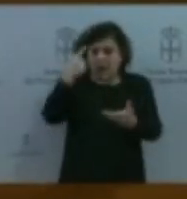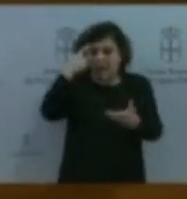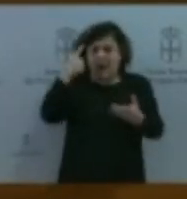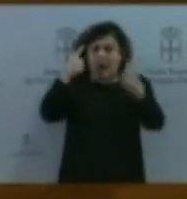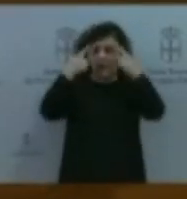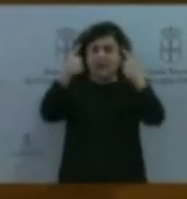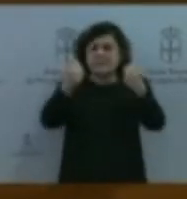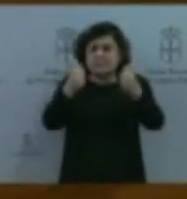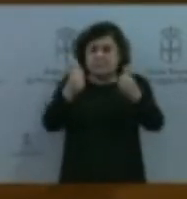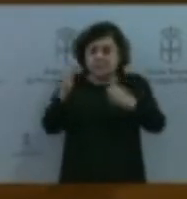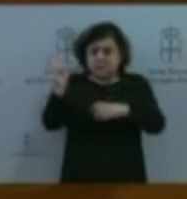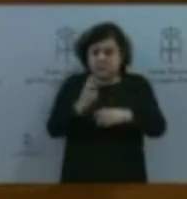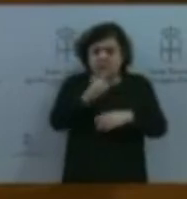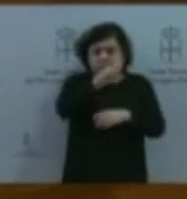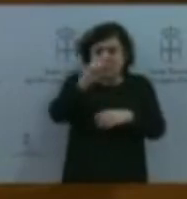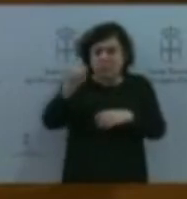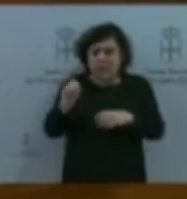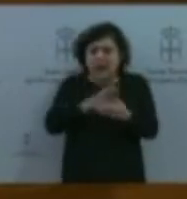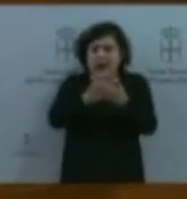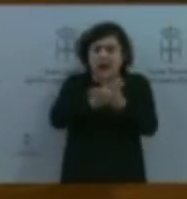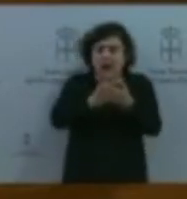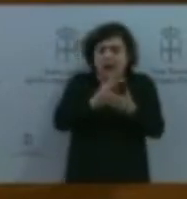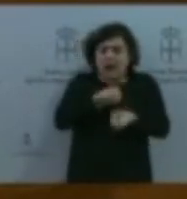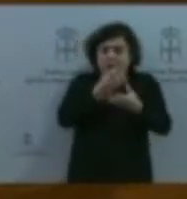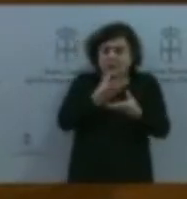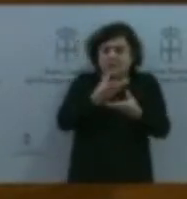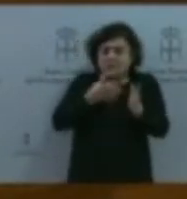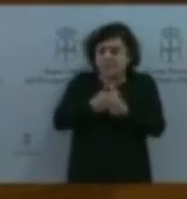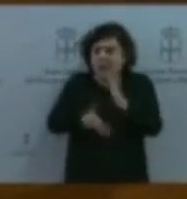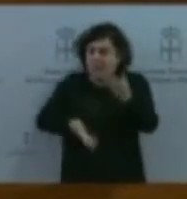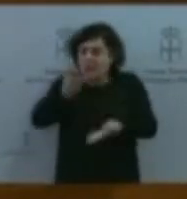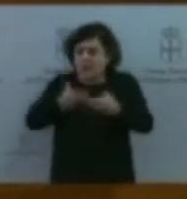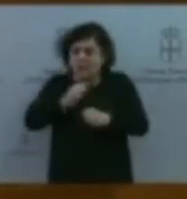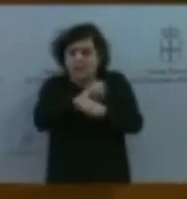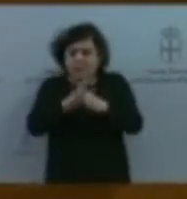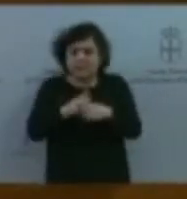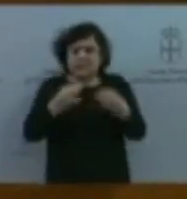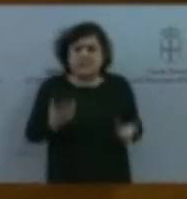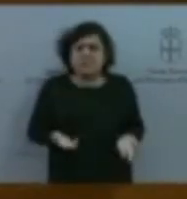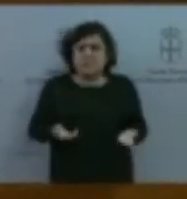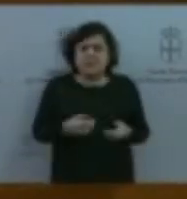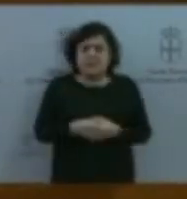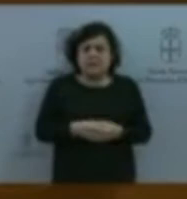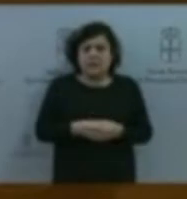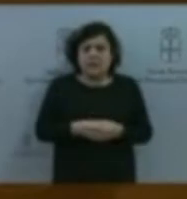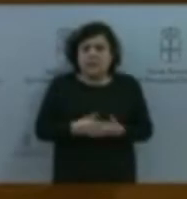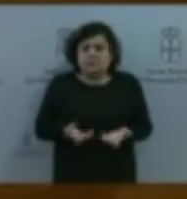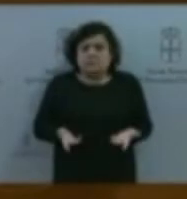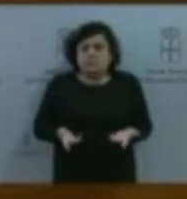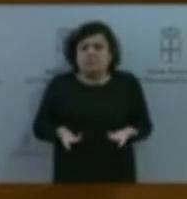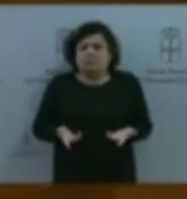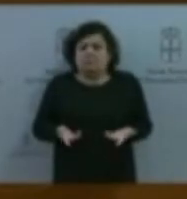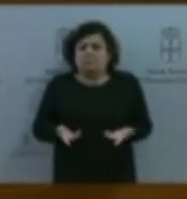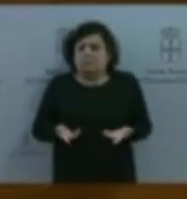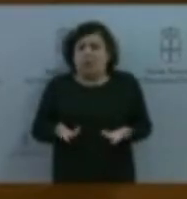de la pandemia. Si no, ¿para qué llevamos meses reuniéndonos en el Parlamento, no? Entonces, bueno, no nos dupliquen con comisiones permanentes que